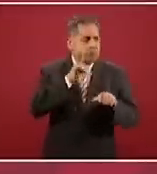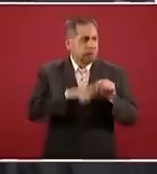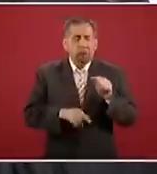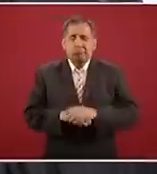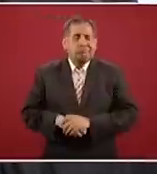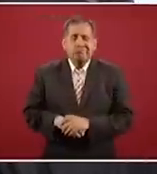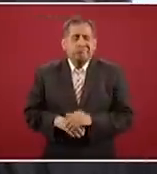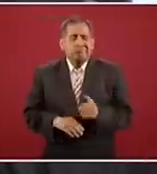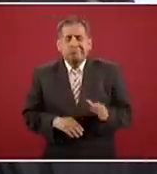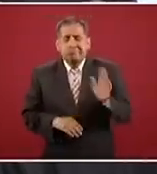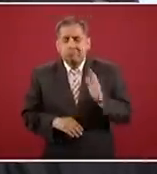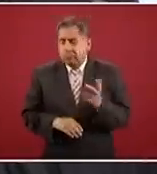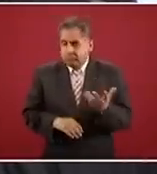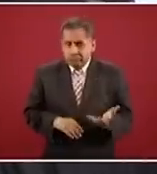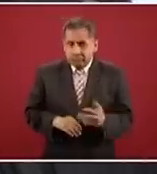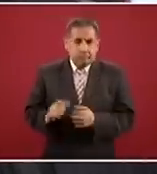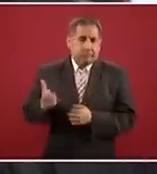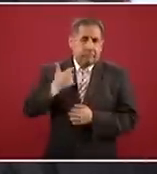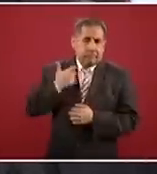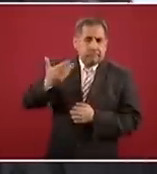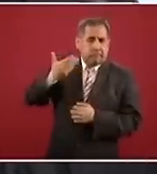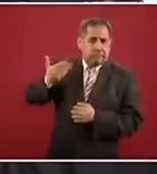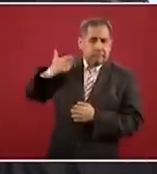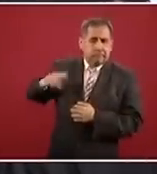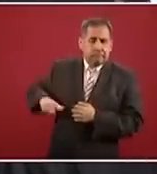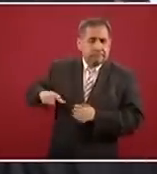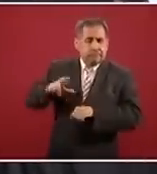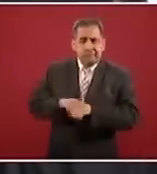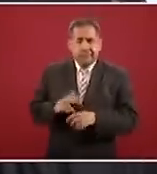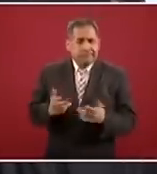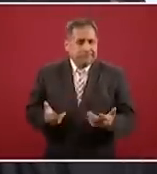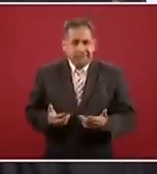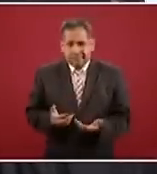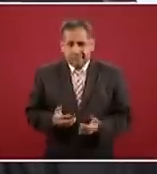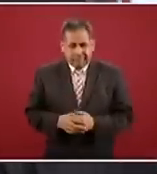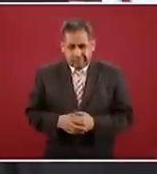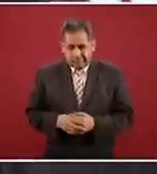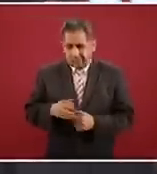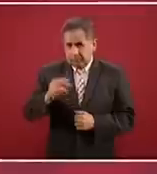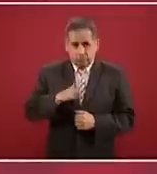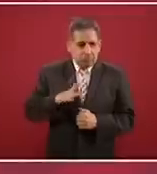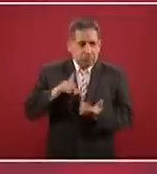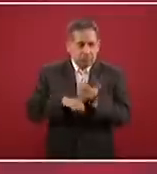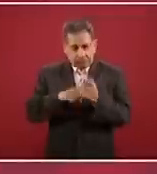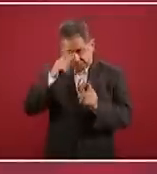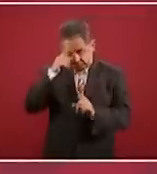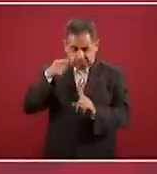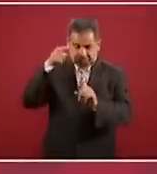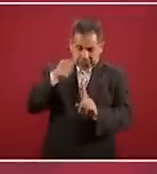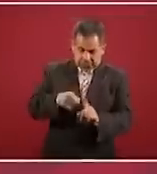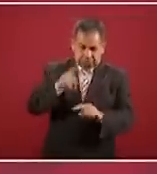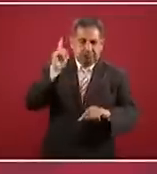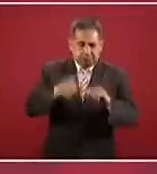de los gobiernos anteriores. No aparecía el